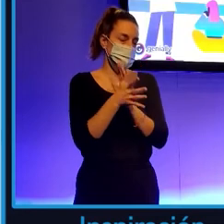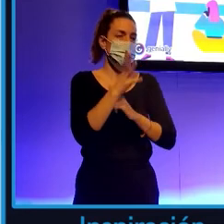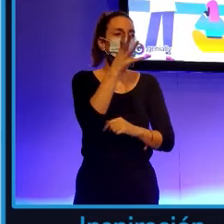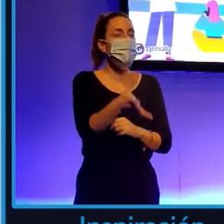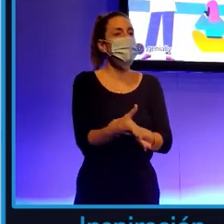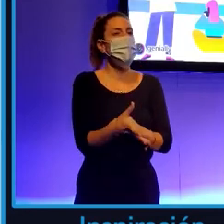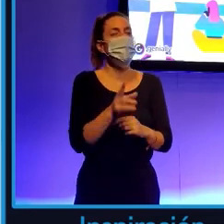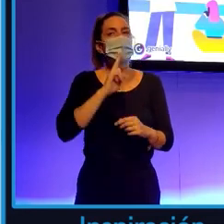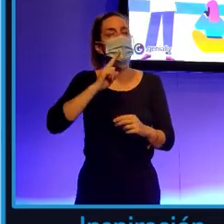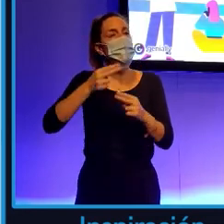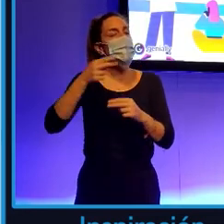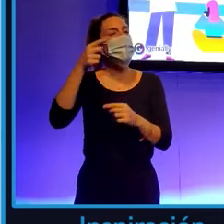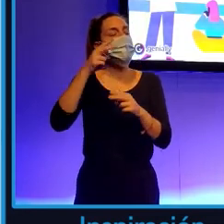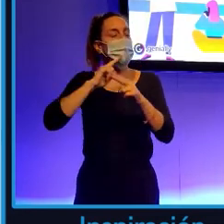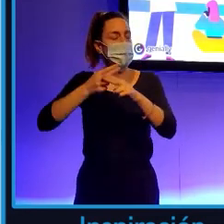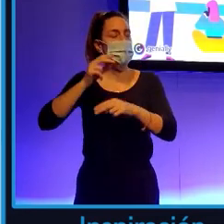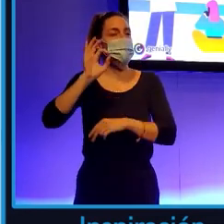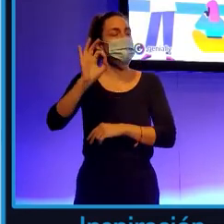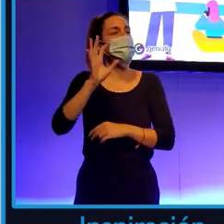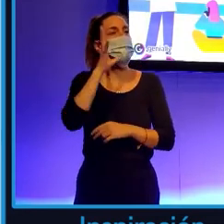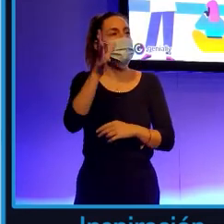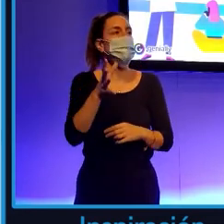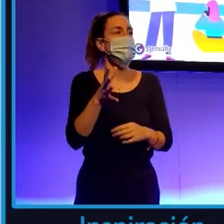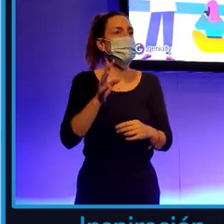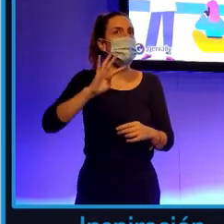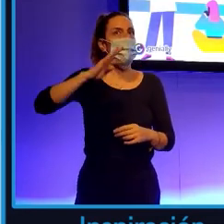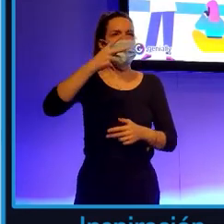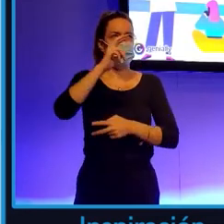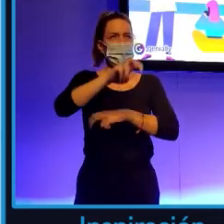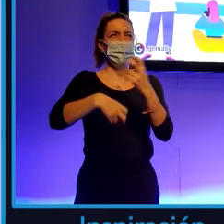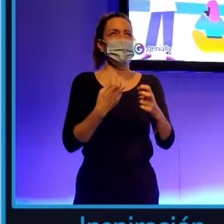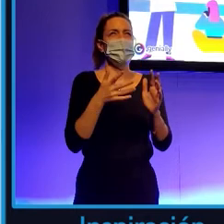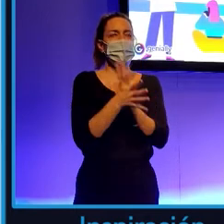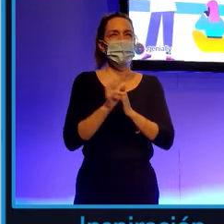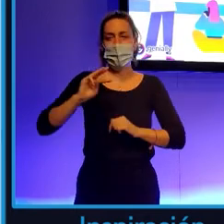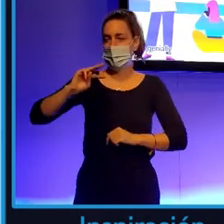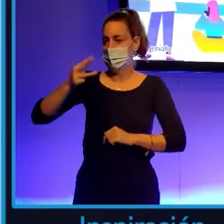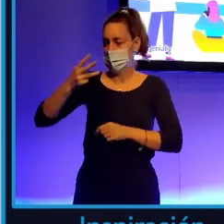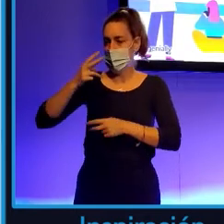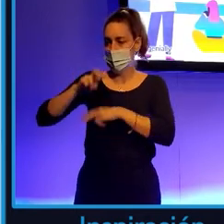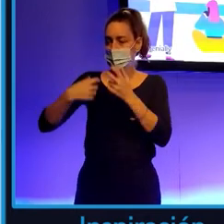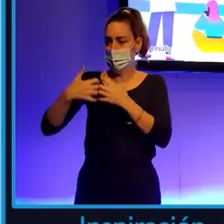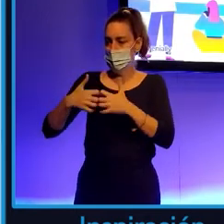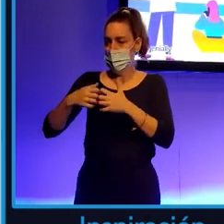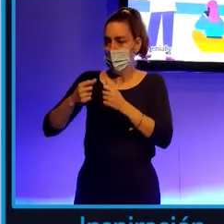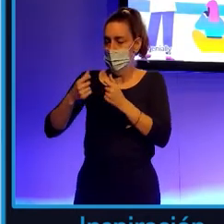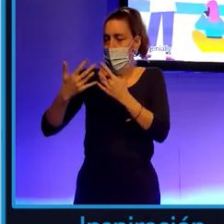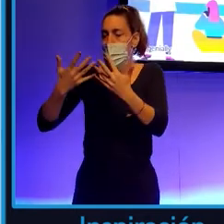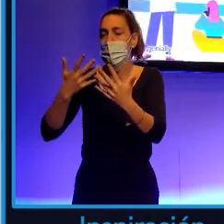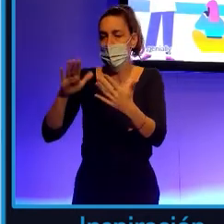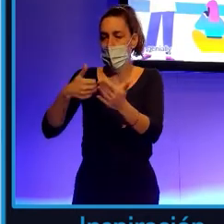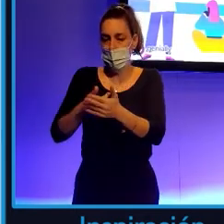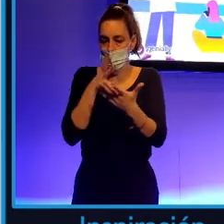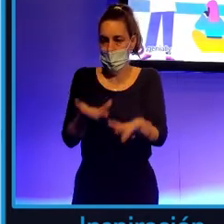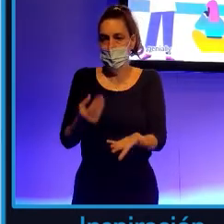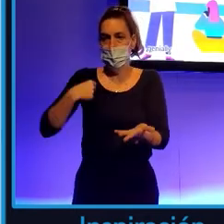esta cuarta revolución a mí me parece que es una aceleración de la tercera revolución industrial vale y esta tercera revolución